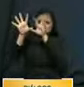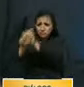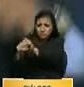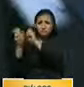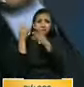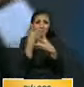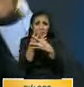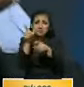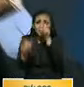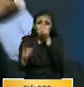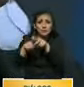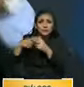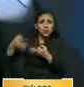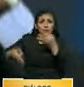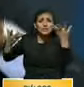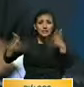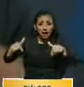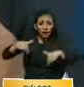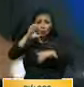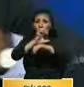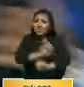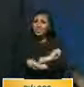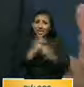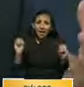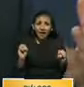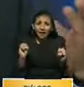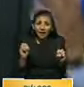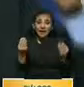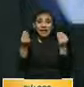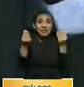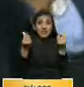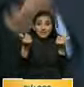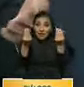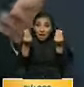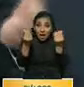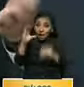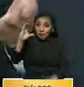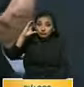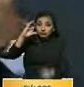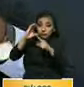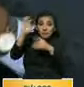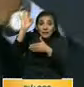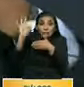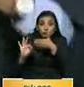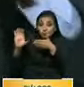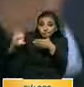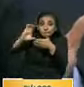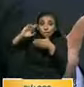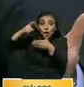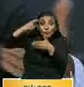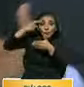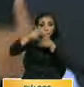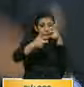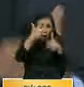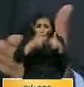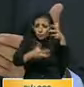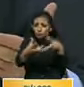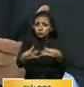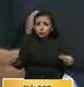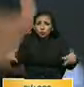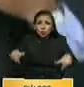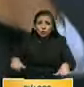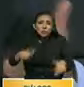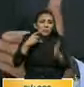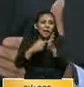judiciales? ¿Cómo es posible que el dinero que debería ir en el presupuesto para solucionar los problemas